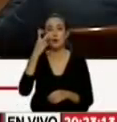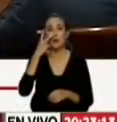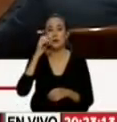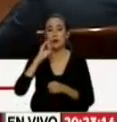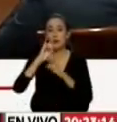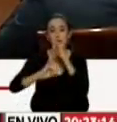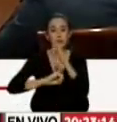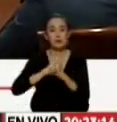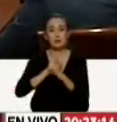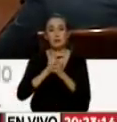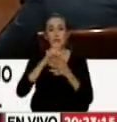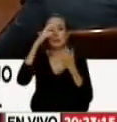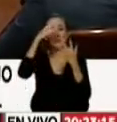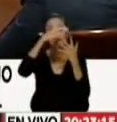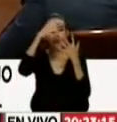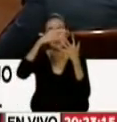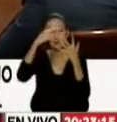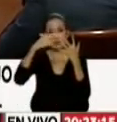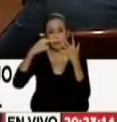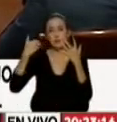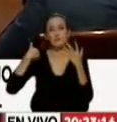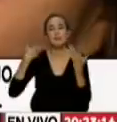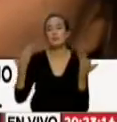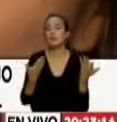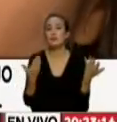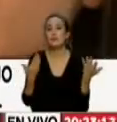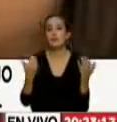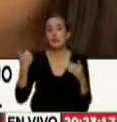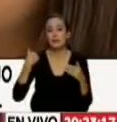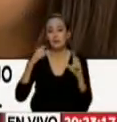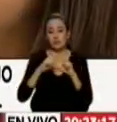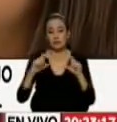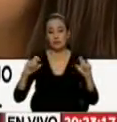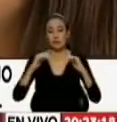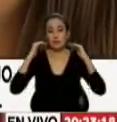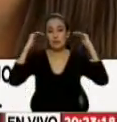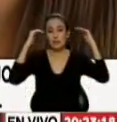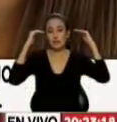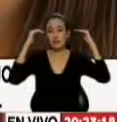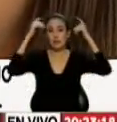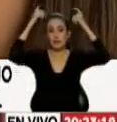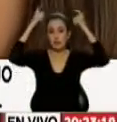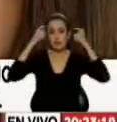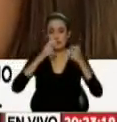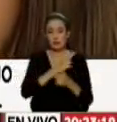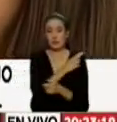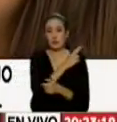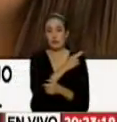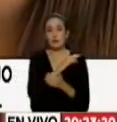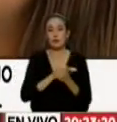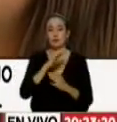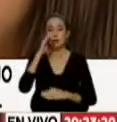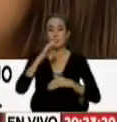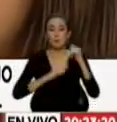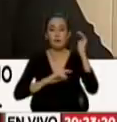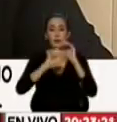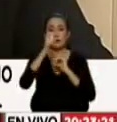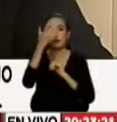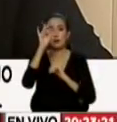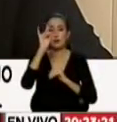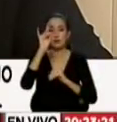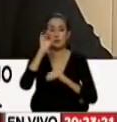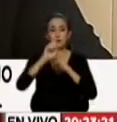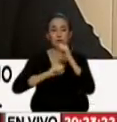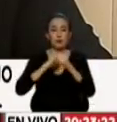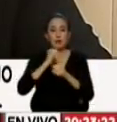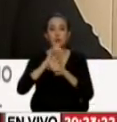exterior. Entre los requisitos que deben cumplir los postulantes son tener título de tercer nivel, ser ecuatoriano mayor de 18 años. Tienen